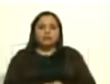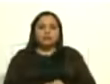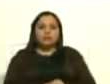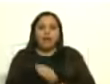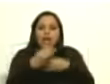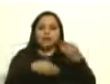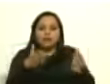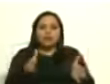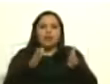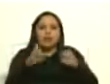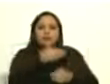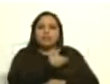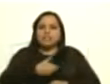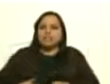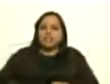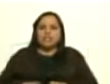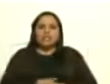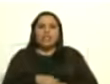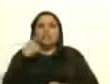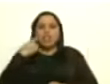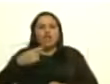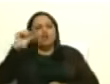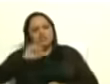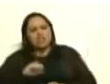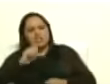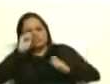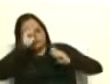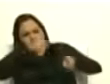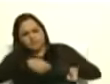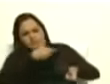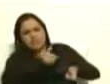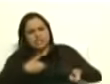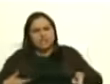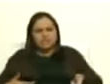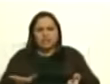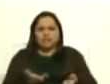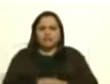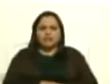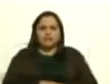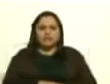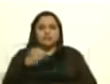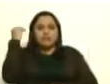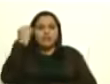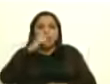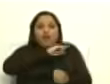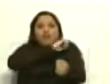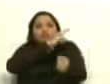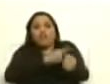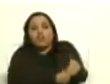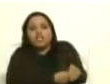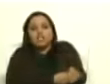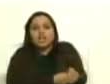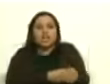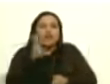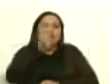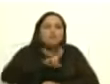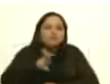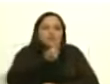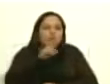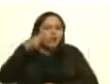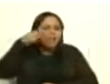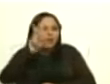la presidencia de la República, ellos pensaron que con la fuerza, que con la extorsión, el chantaje, la